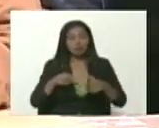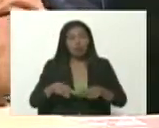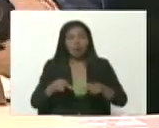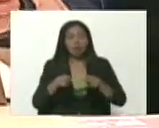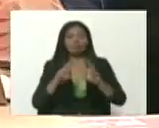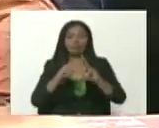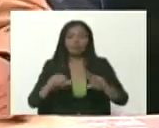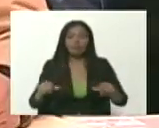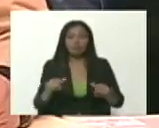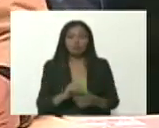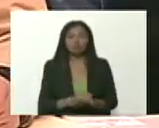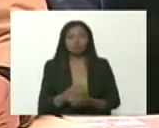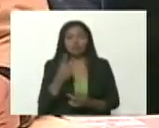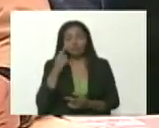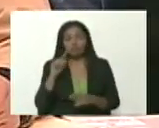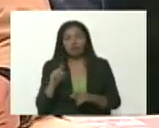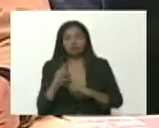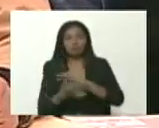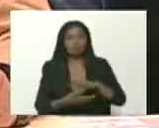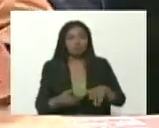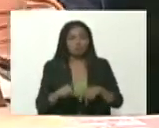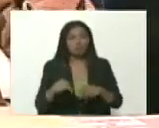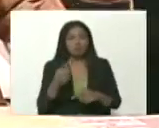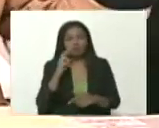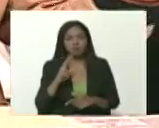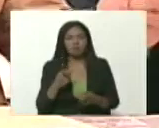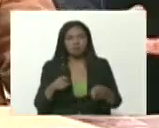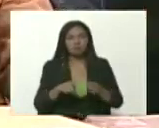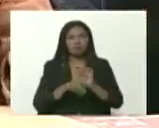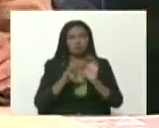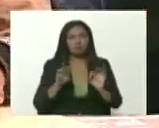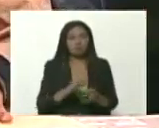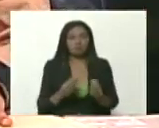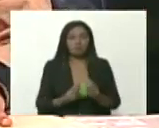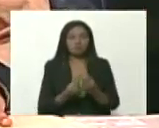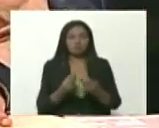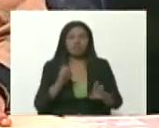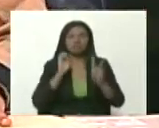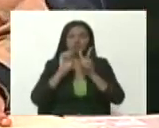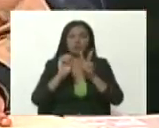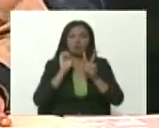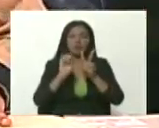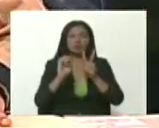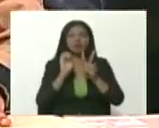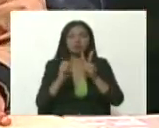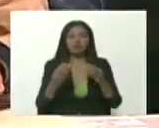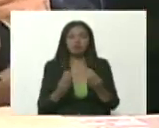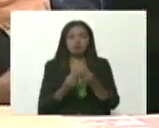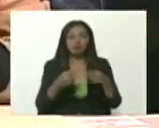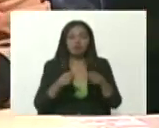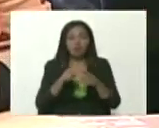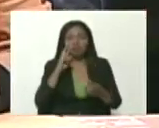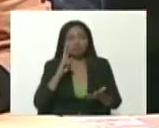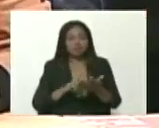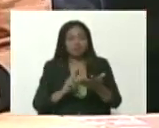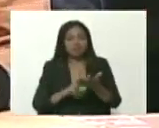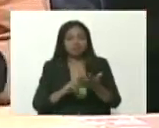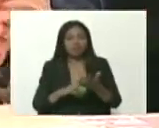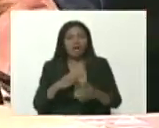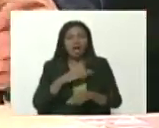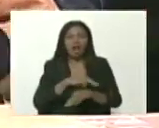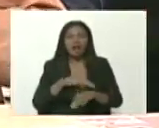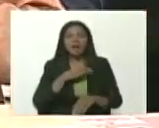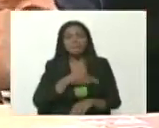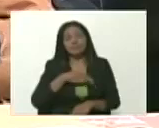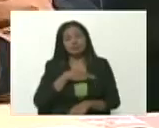territorio, identificando el problema y luego canalizándolo. Conjunto a Somos Venezuela, junto, ¿verdad?, a las misiones y grandes misiones